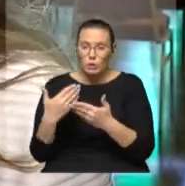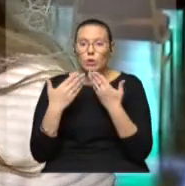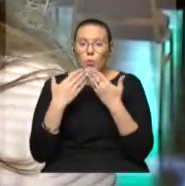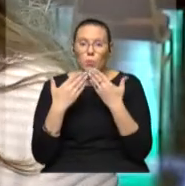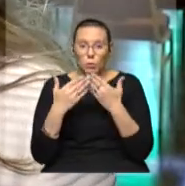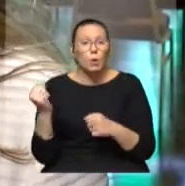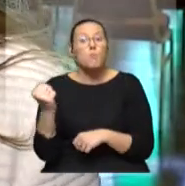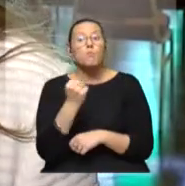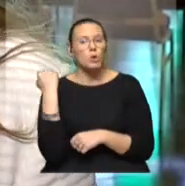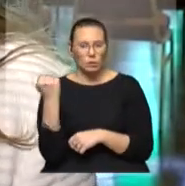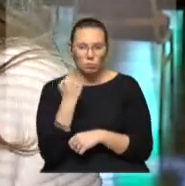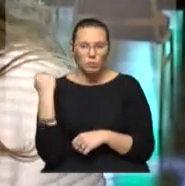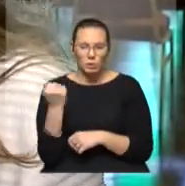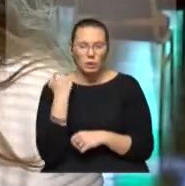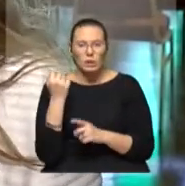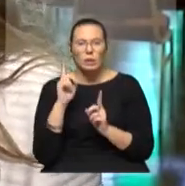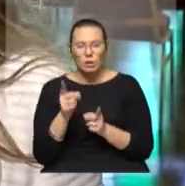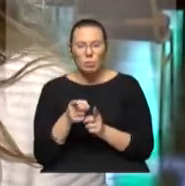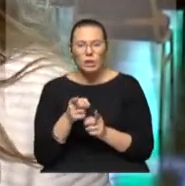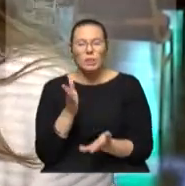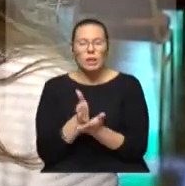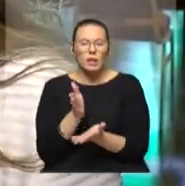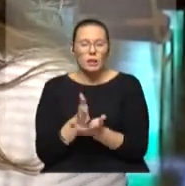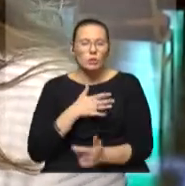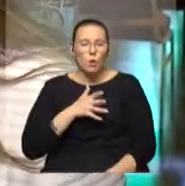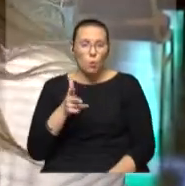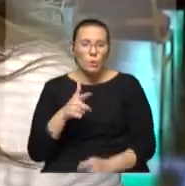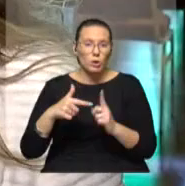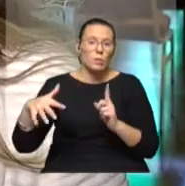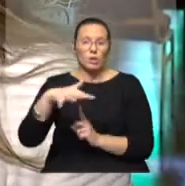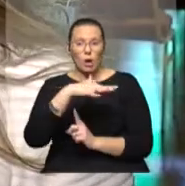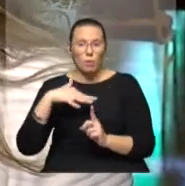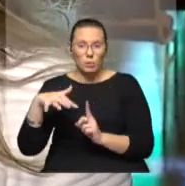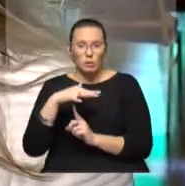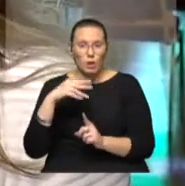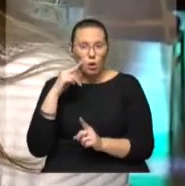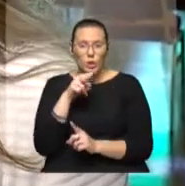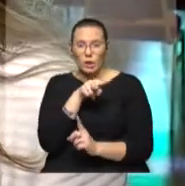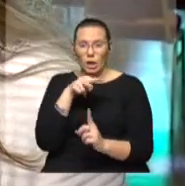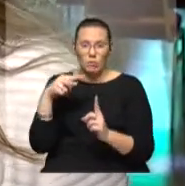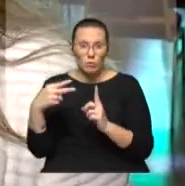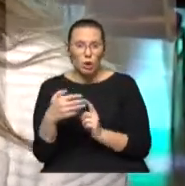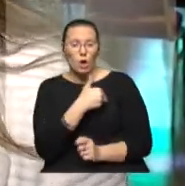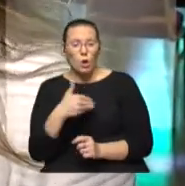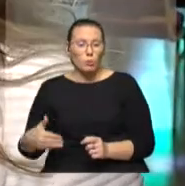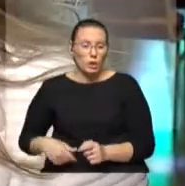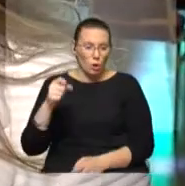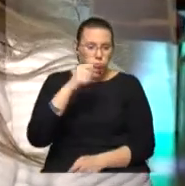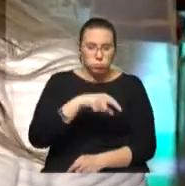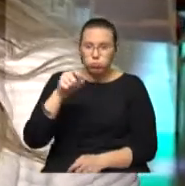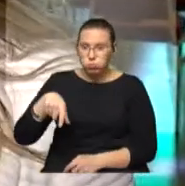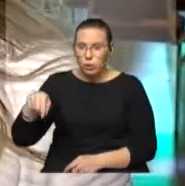que es muy importante, la agenda de los derechos humanos y el medio ambiente con el enfoque de los gobiernos locales. Es algo